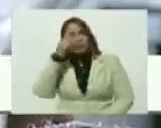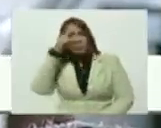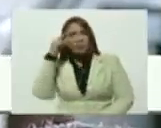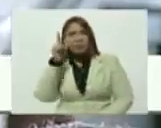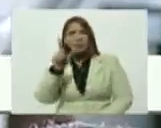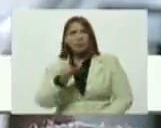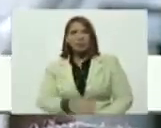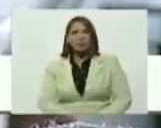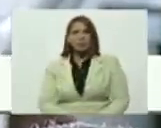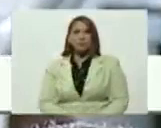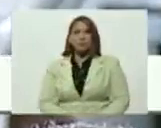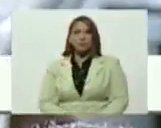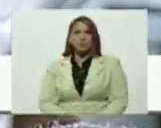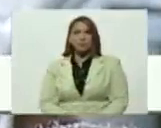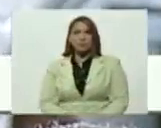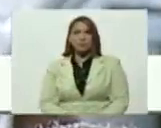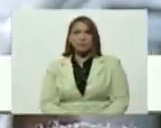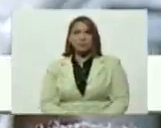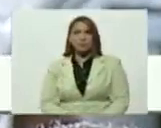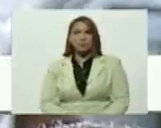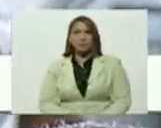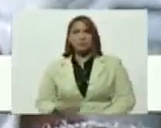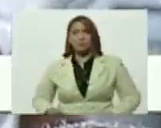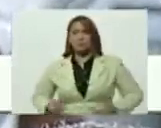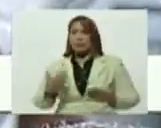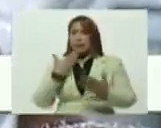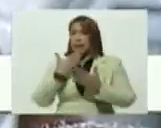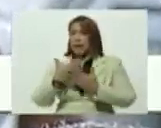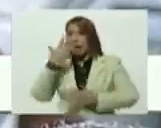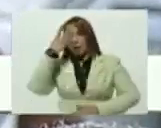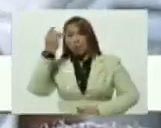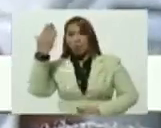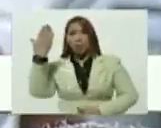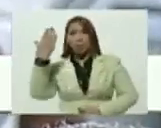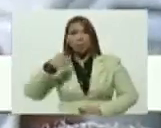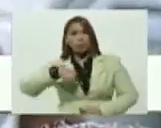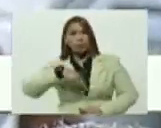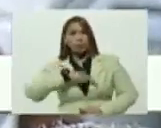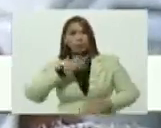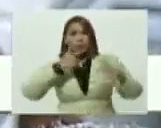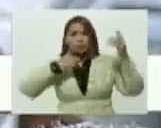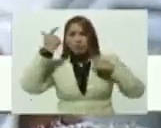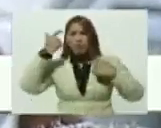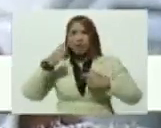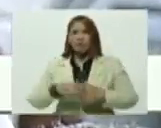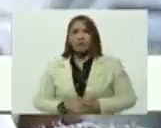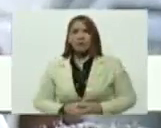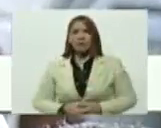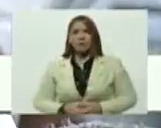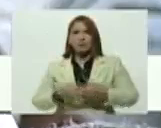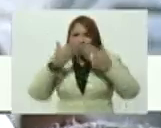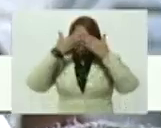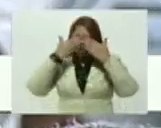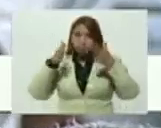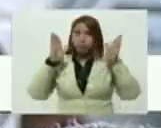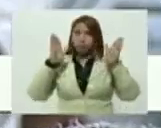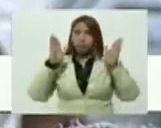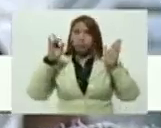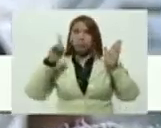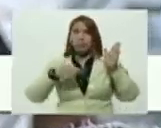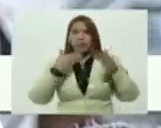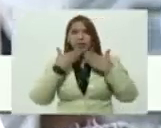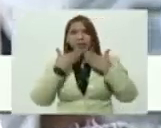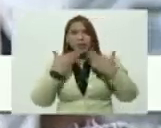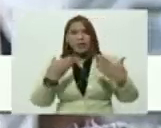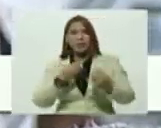Partido Socialista Unido de Venezuela, darle gracias a Dios, darle gracias a nuestro comandante Chávez que nos visionó y darle gracias a ustedes,